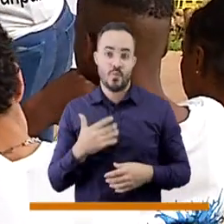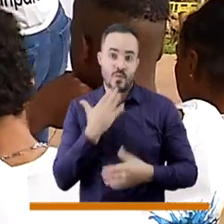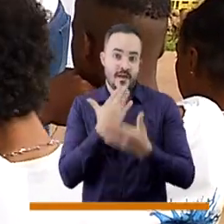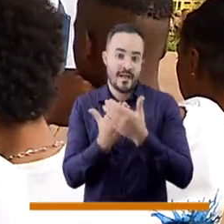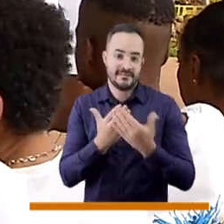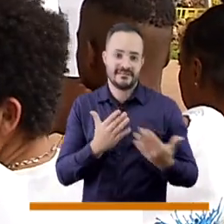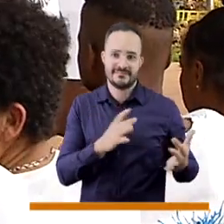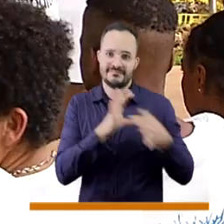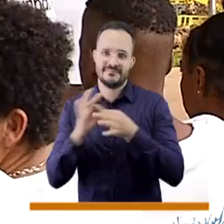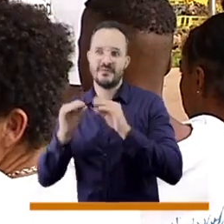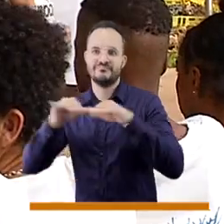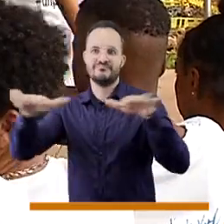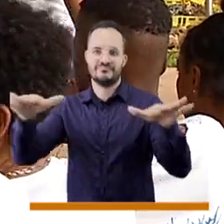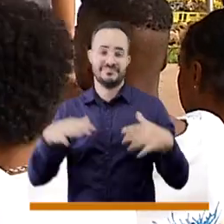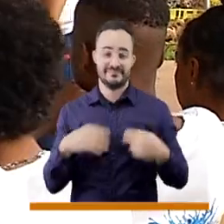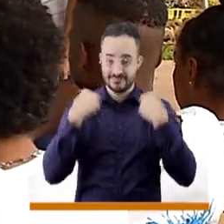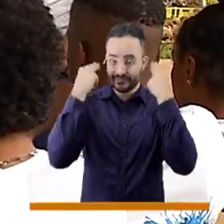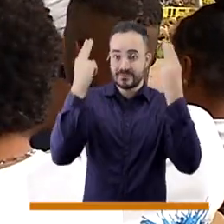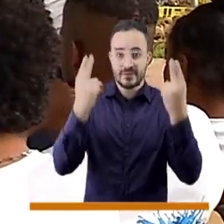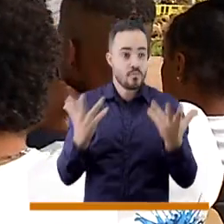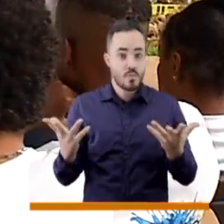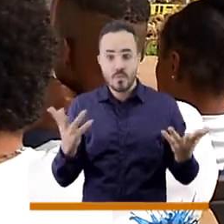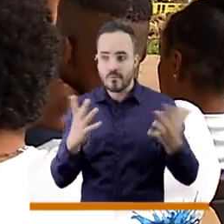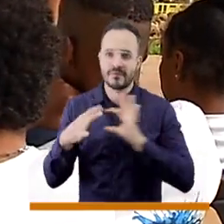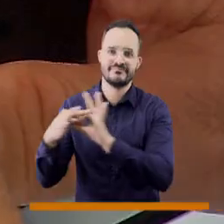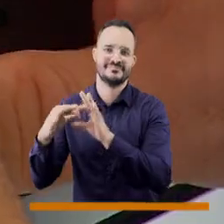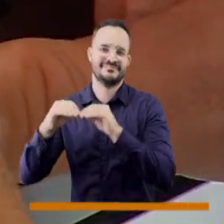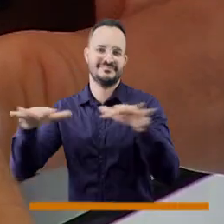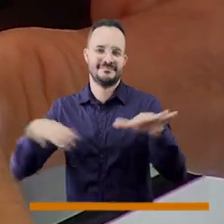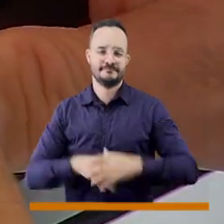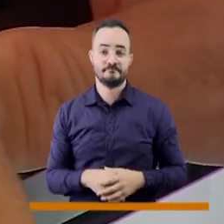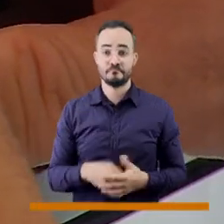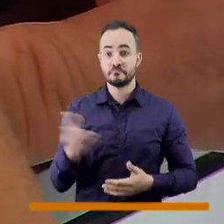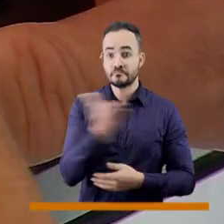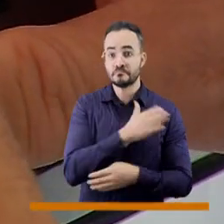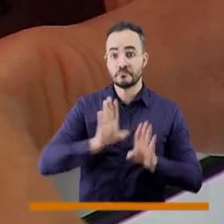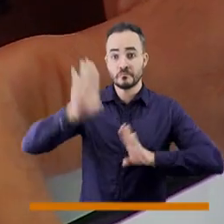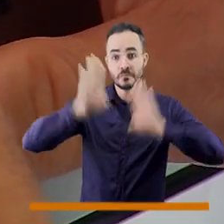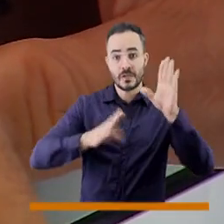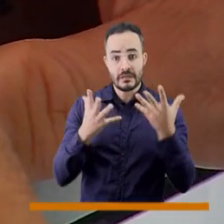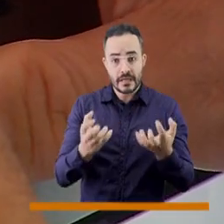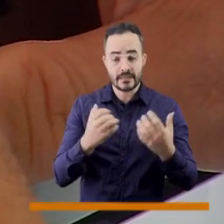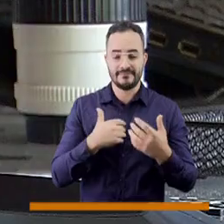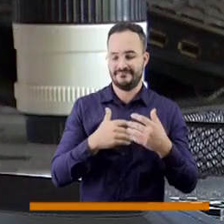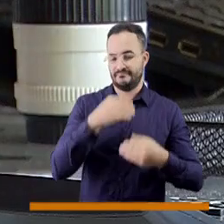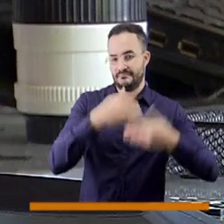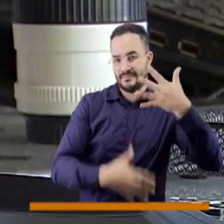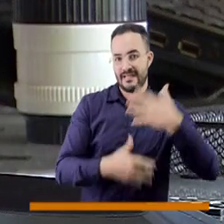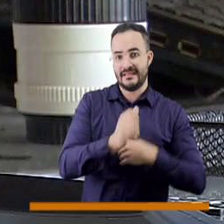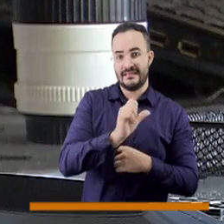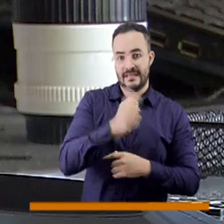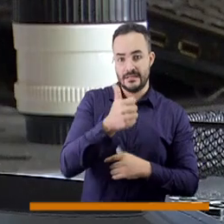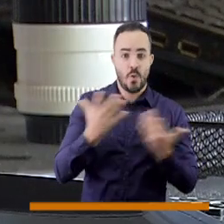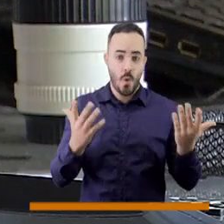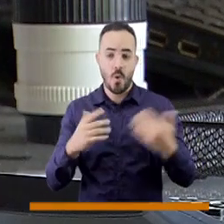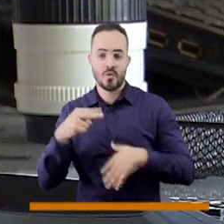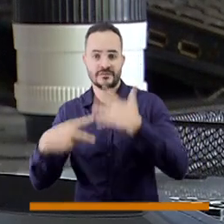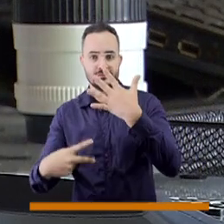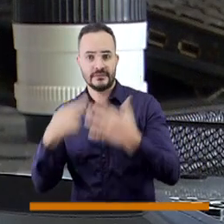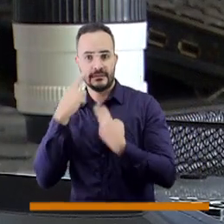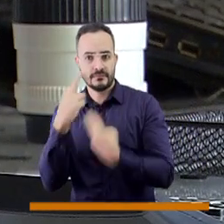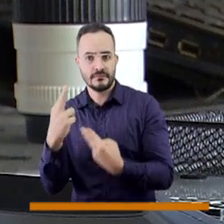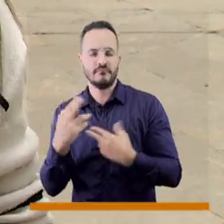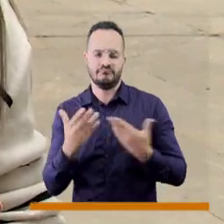ciertas problemáticas o ciertas reivindicaciones. Indicaciones sociales. Las fechas para postularse en cualquiera de las 10 categorías y